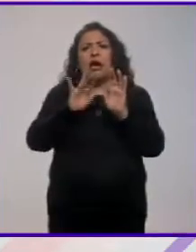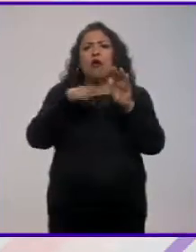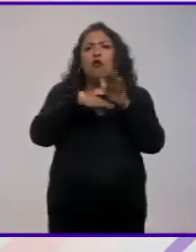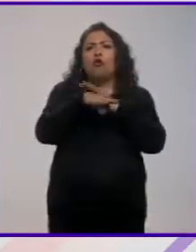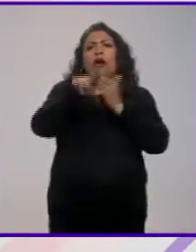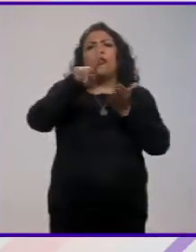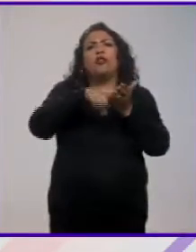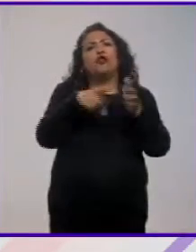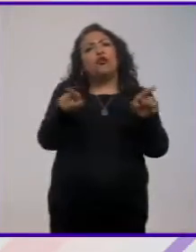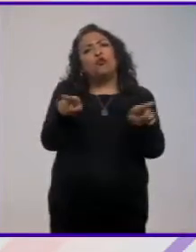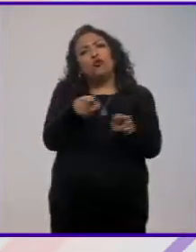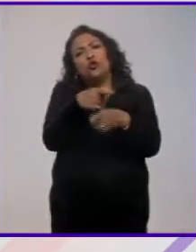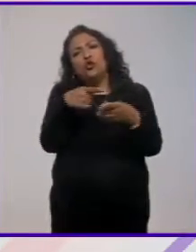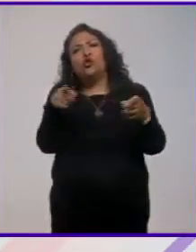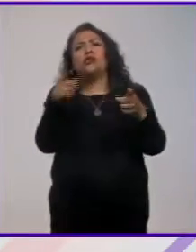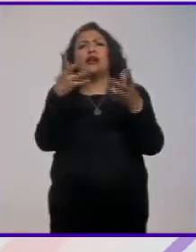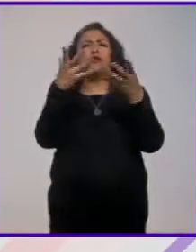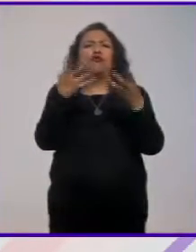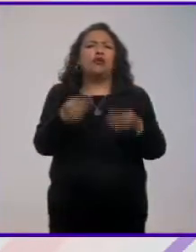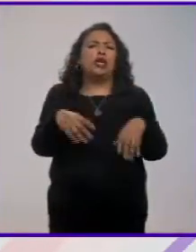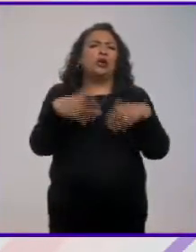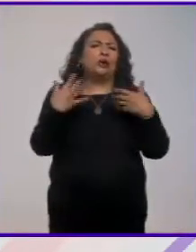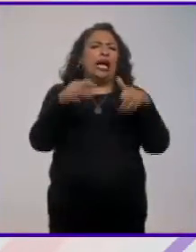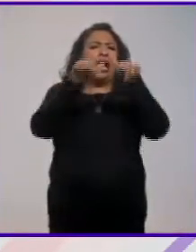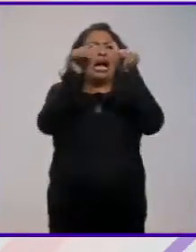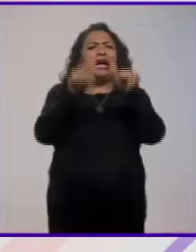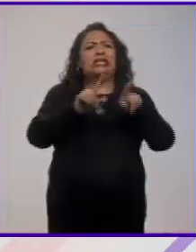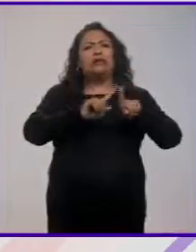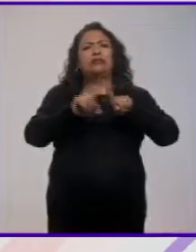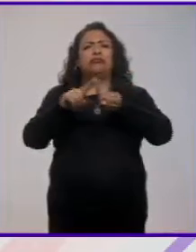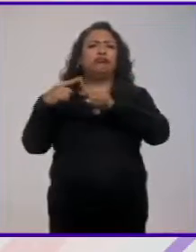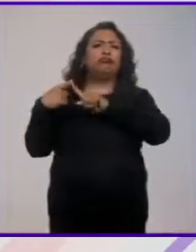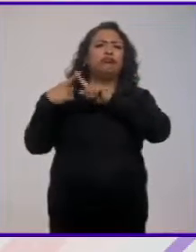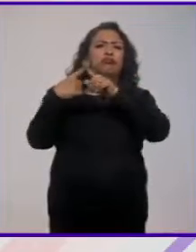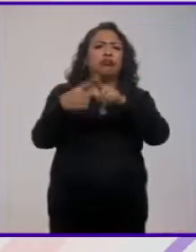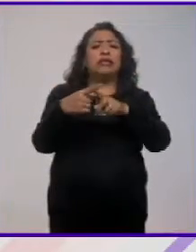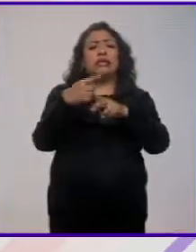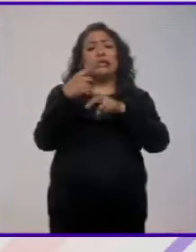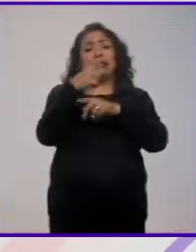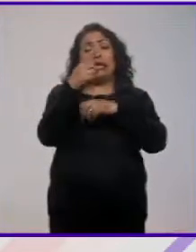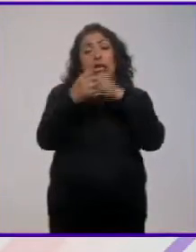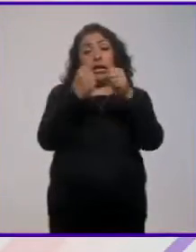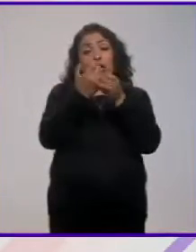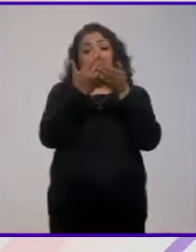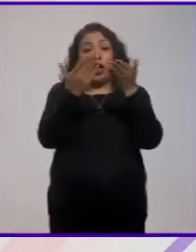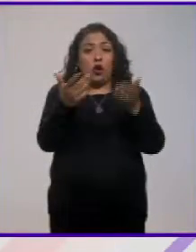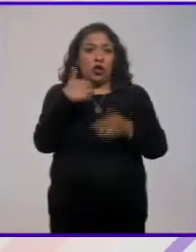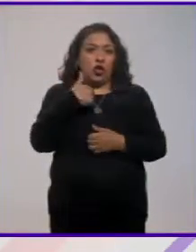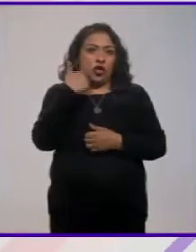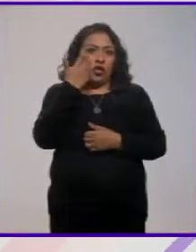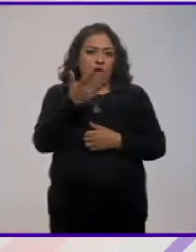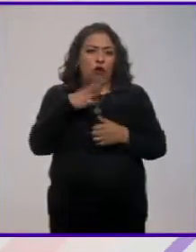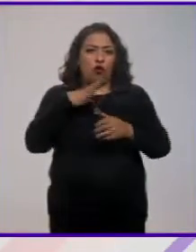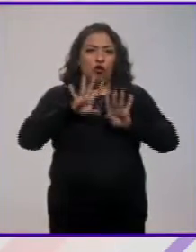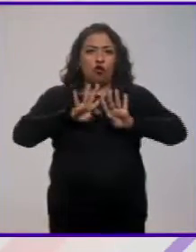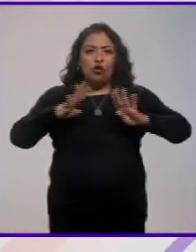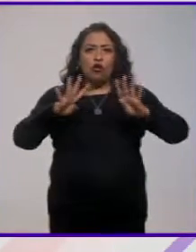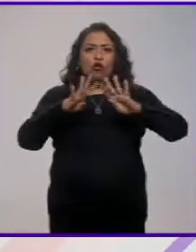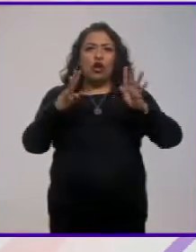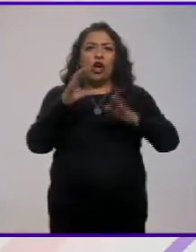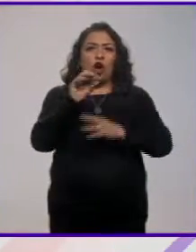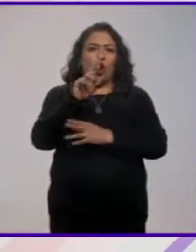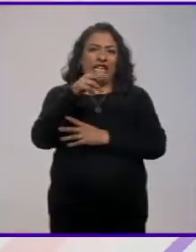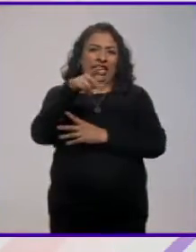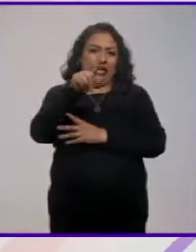albergando música, albergando cantidad de arte que se ha dado durante 100 años. Entonces, en este caso yo me propongo hacer una orquesta, formar mi